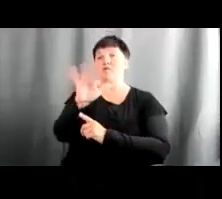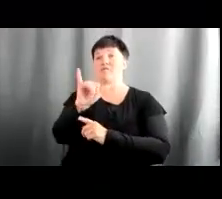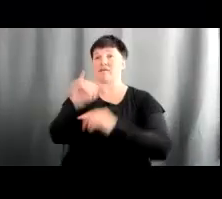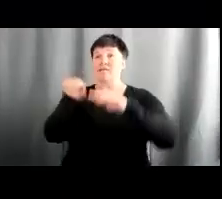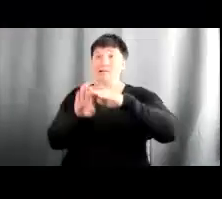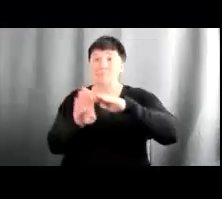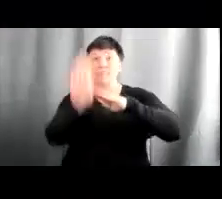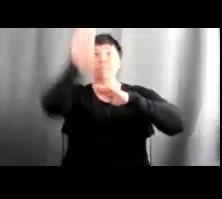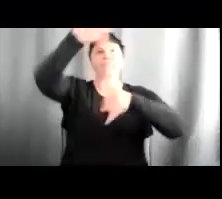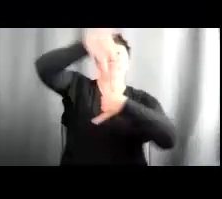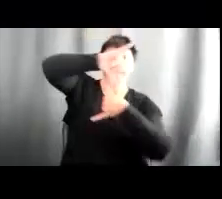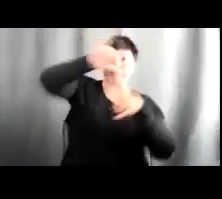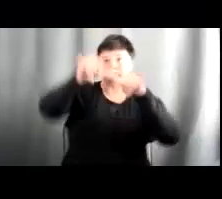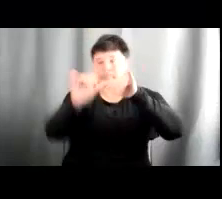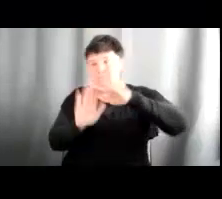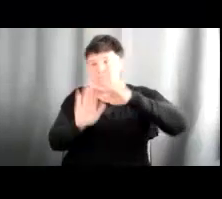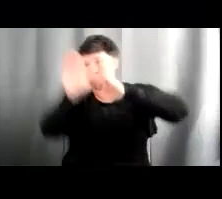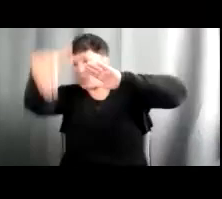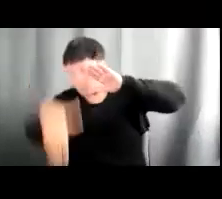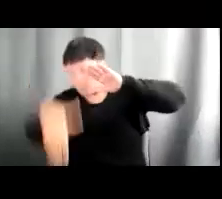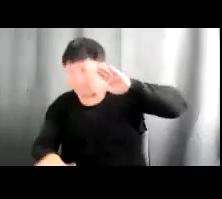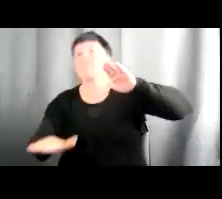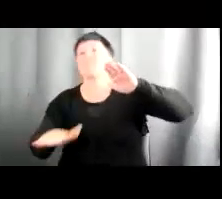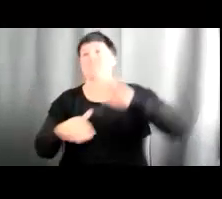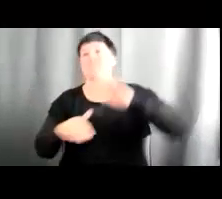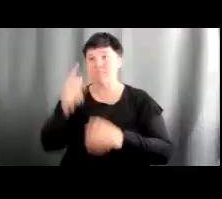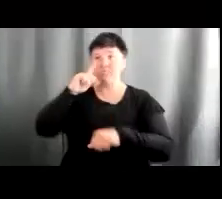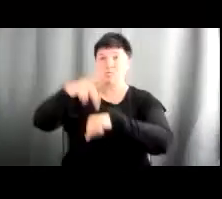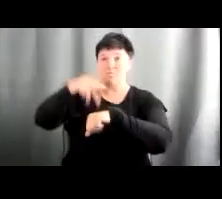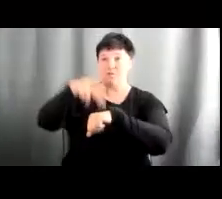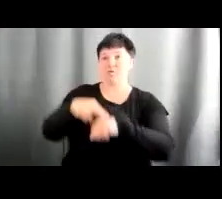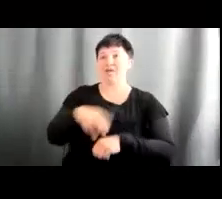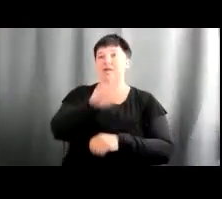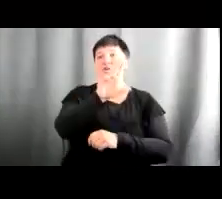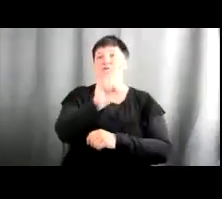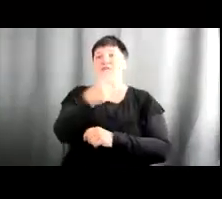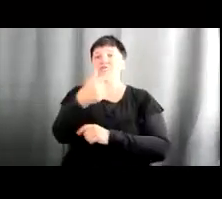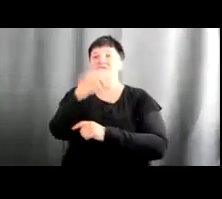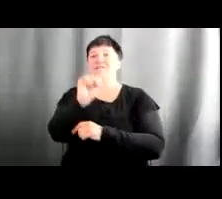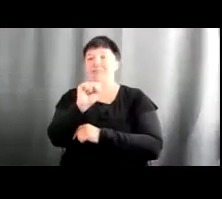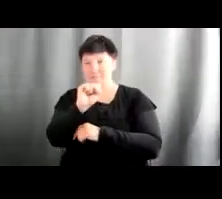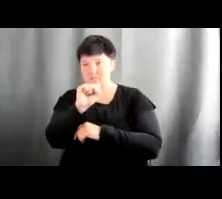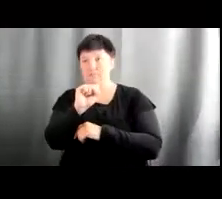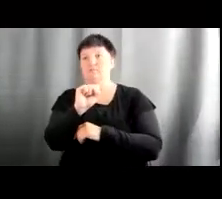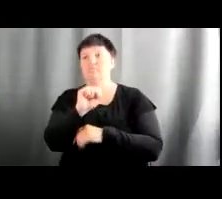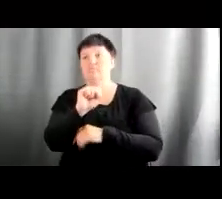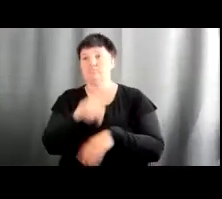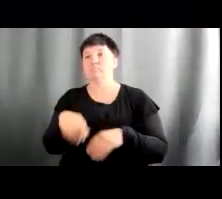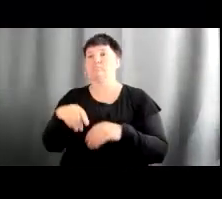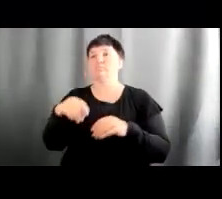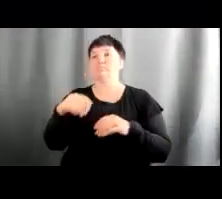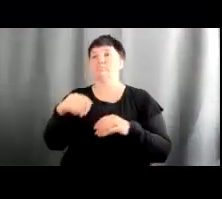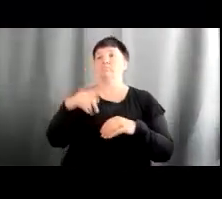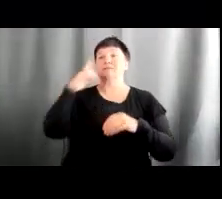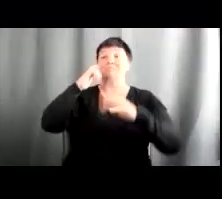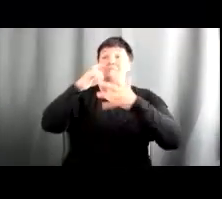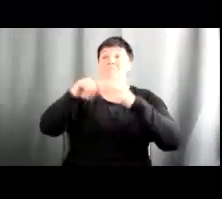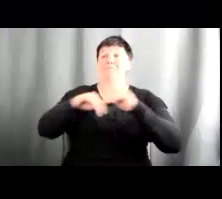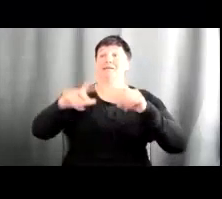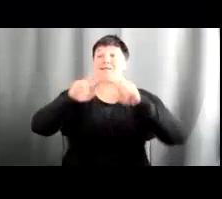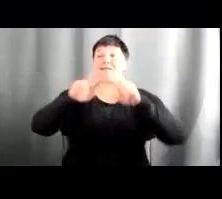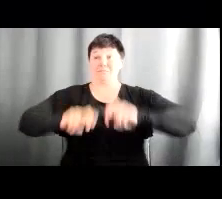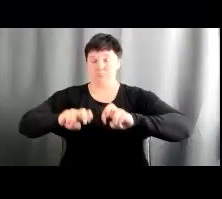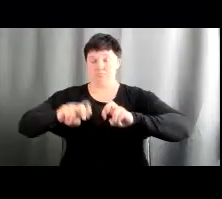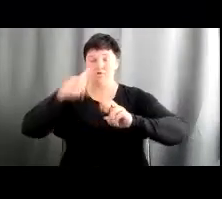para Puerto Rico, el USGS susceptibilidad a deslizamientos de tierra, como una categoría